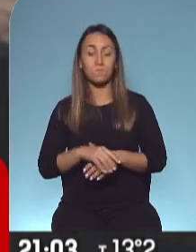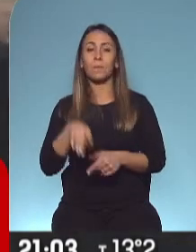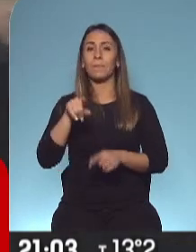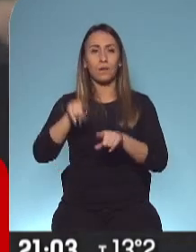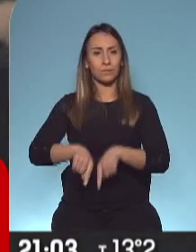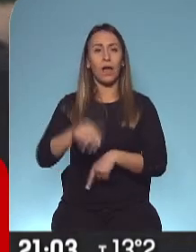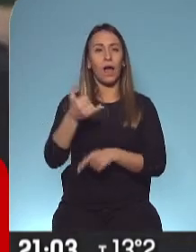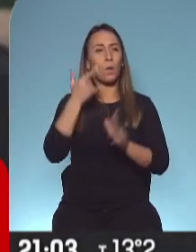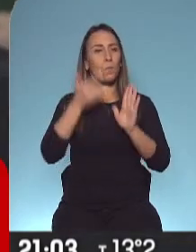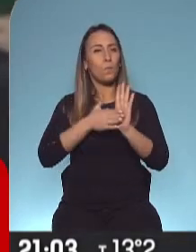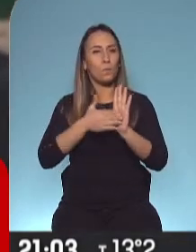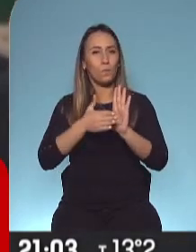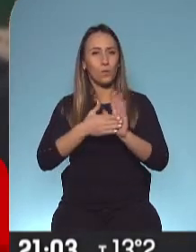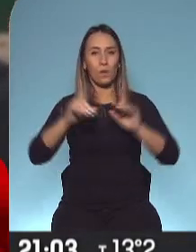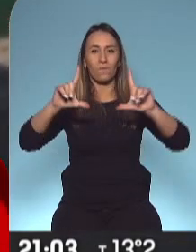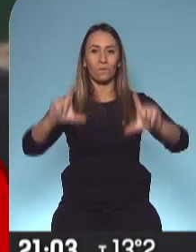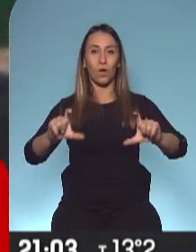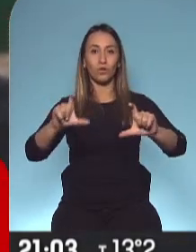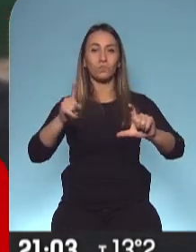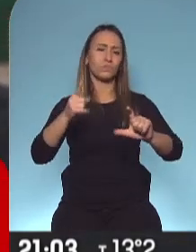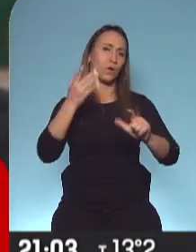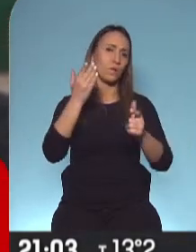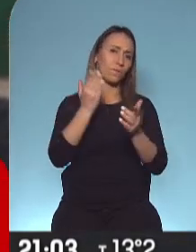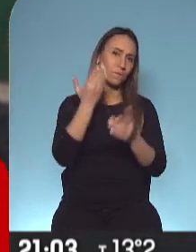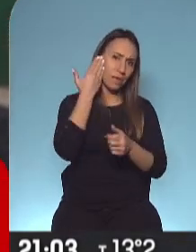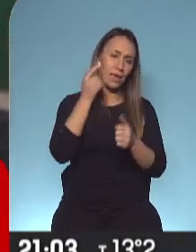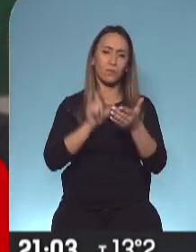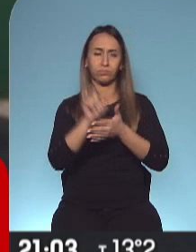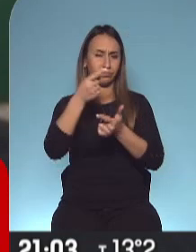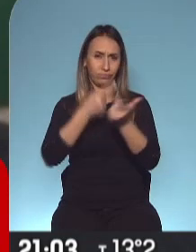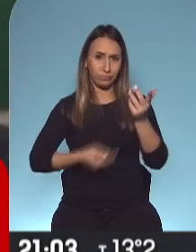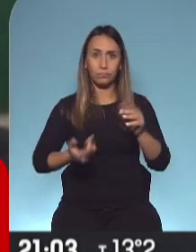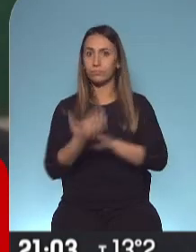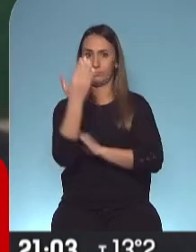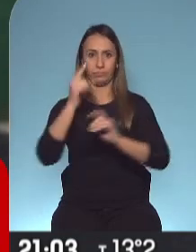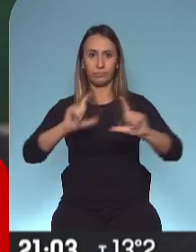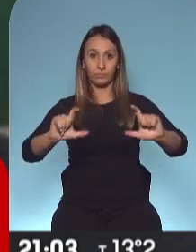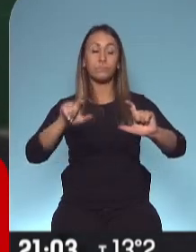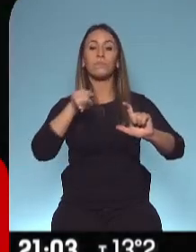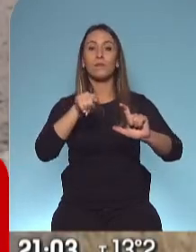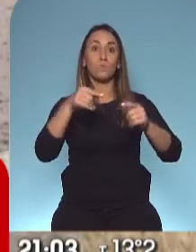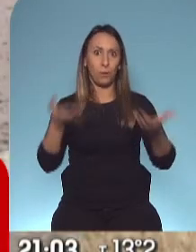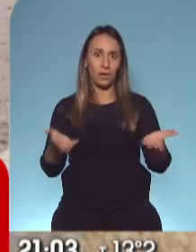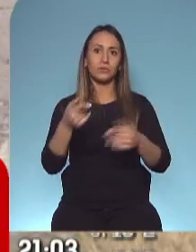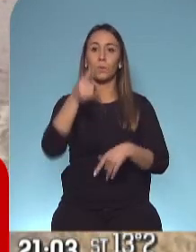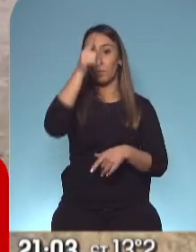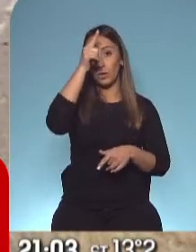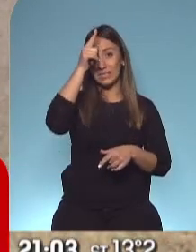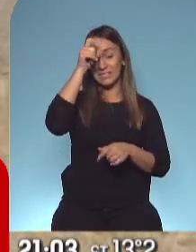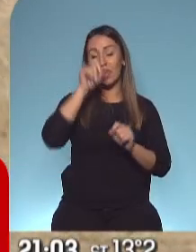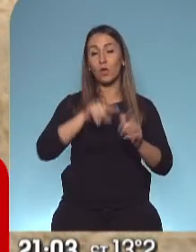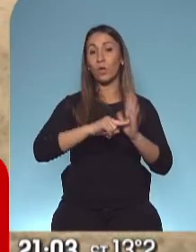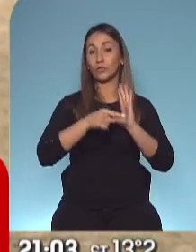prueba fotográfica que circula por redes sociales y medios de comunicación. Es por esto que la policía bonaerense fue apartada